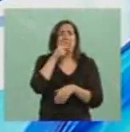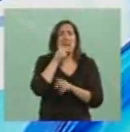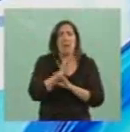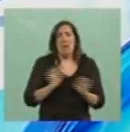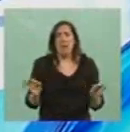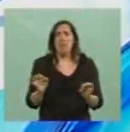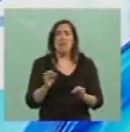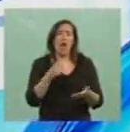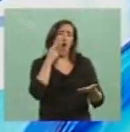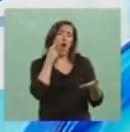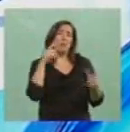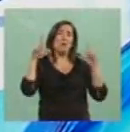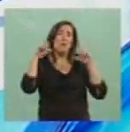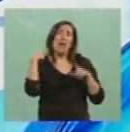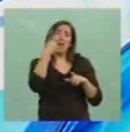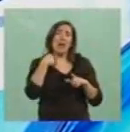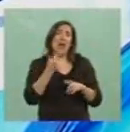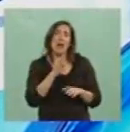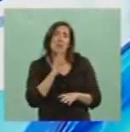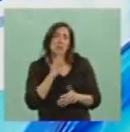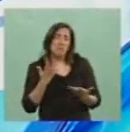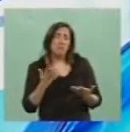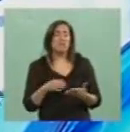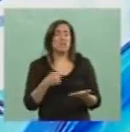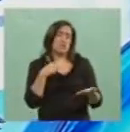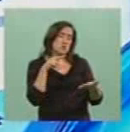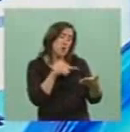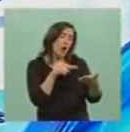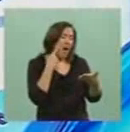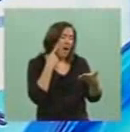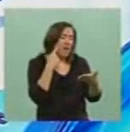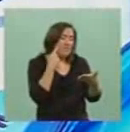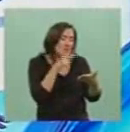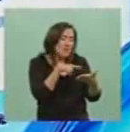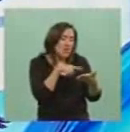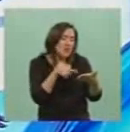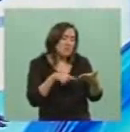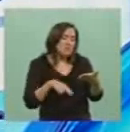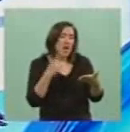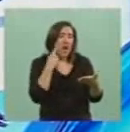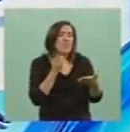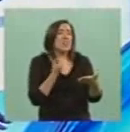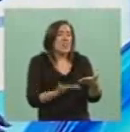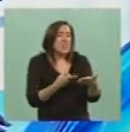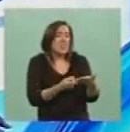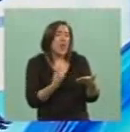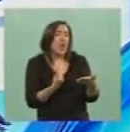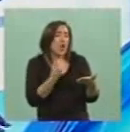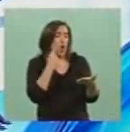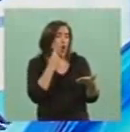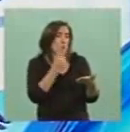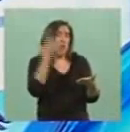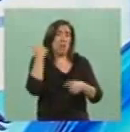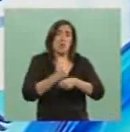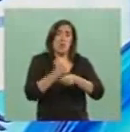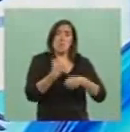pobre de ahí, de que no tiene que hacer nada. Bueno, yo la verdad que me interesé porque digo, bueno, a ver si le impactó mal, cómo viene esta mano, este hombre venía tan